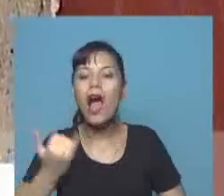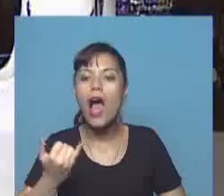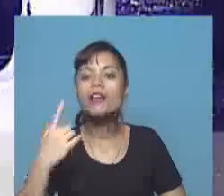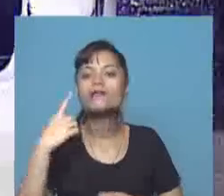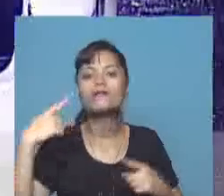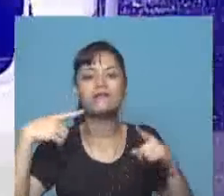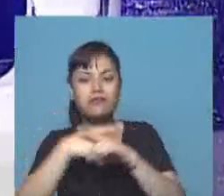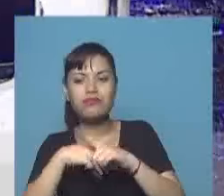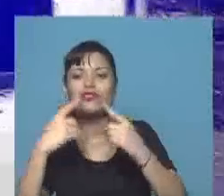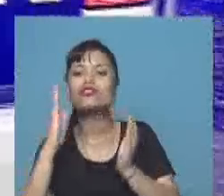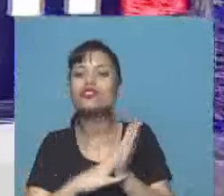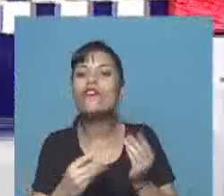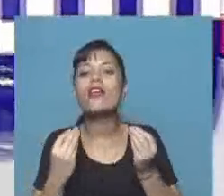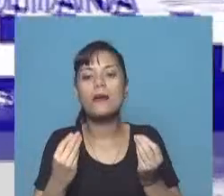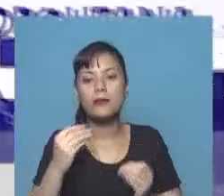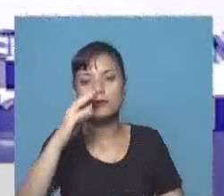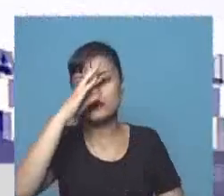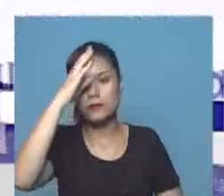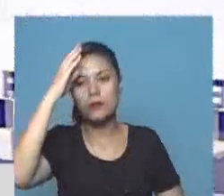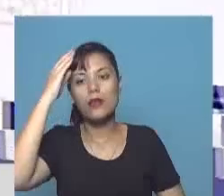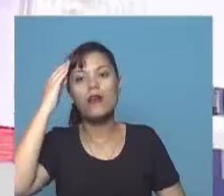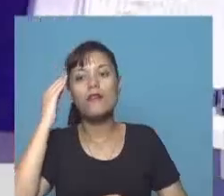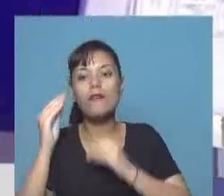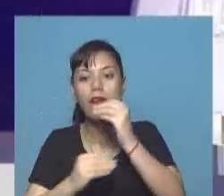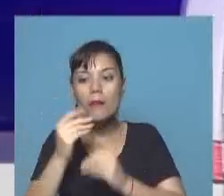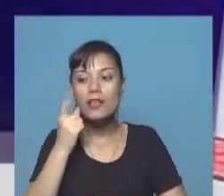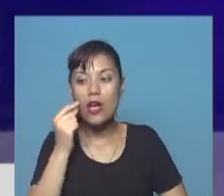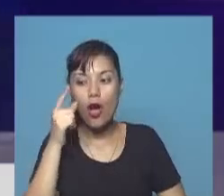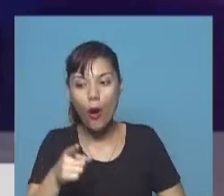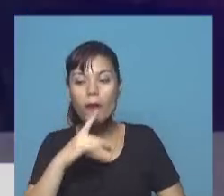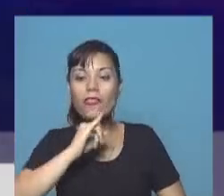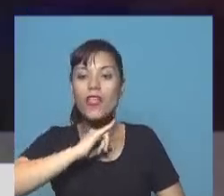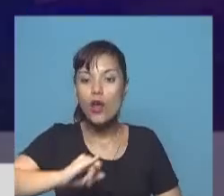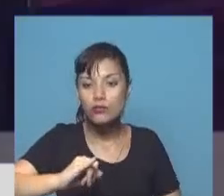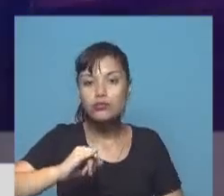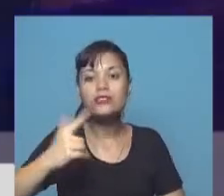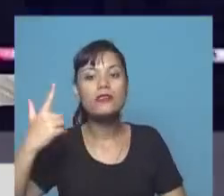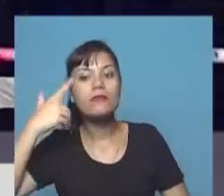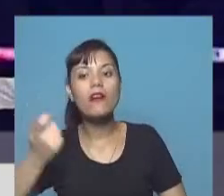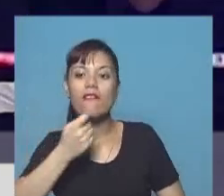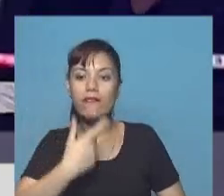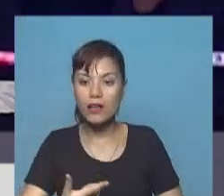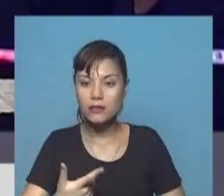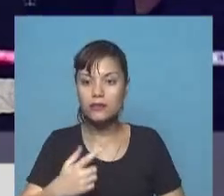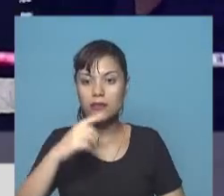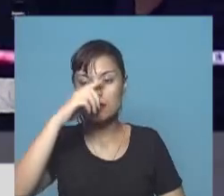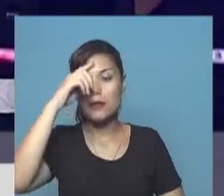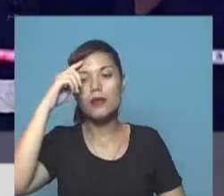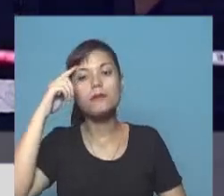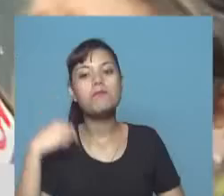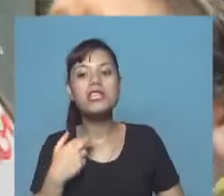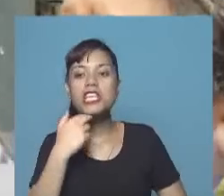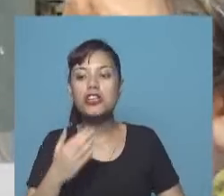versiones cruzadas sobre lo que pasó. La familia del joven denuncia un caso de gatillo fácil. Mi hijo salió a